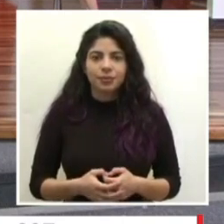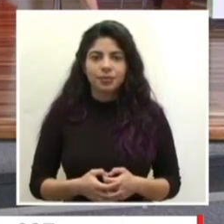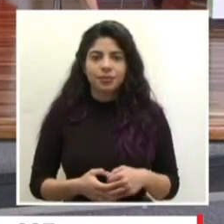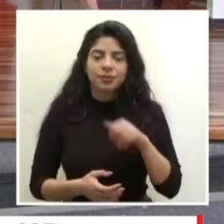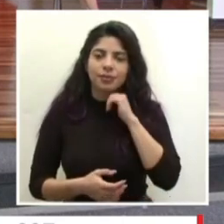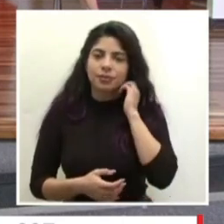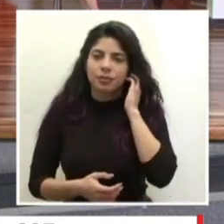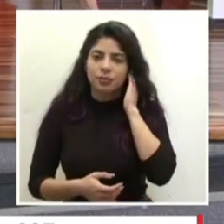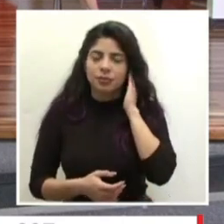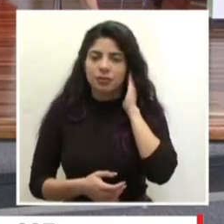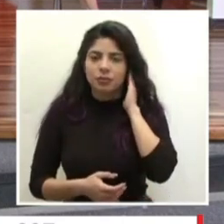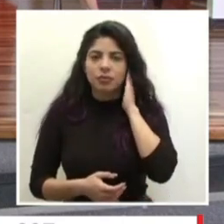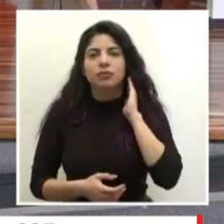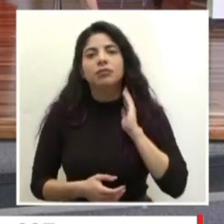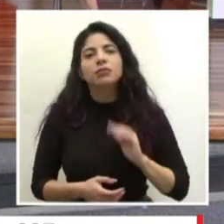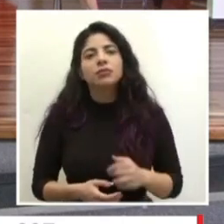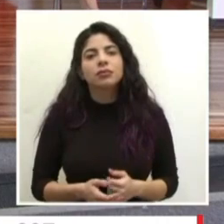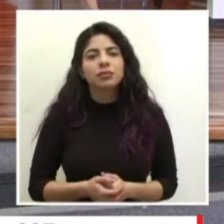Buenas tardes.